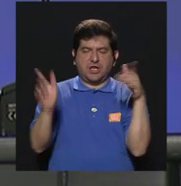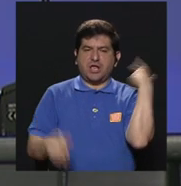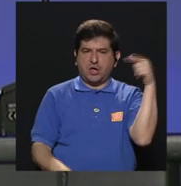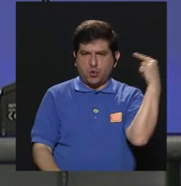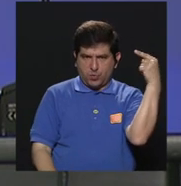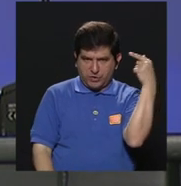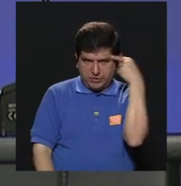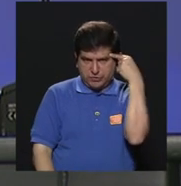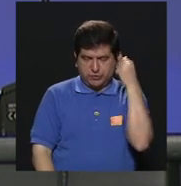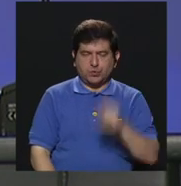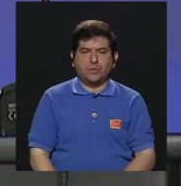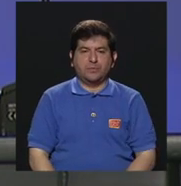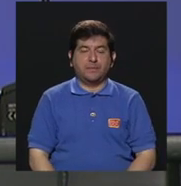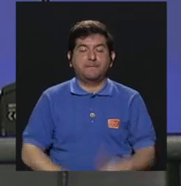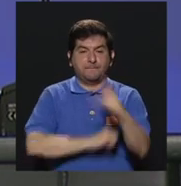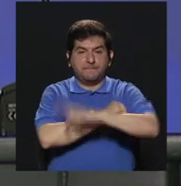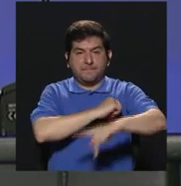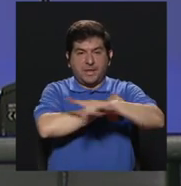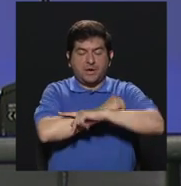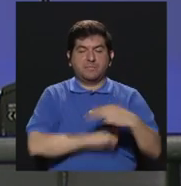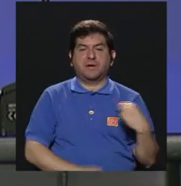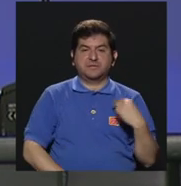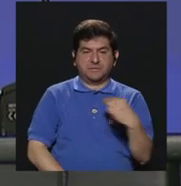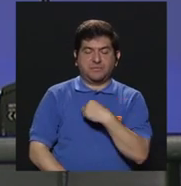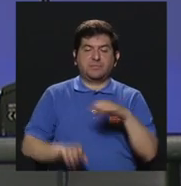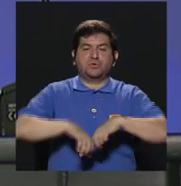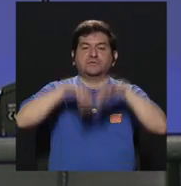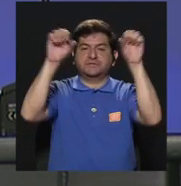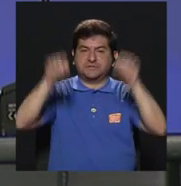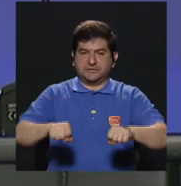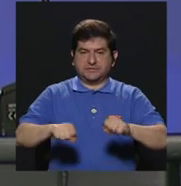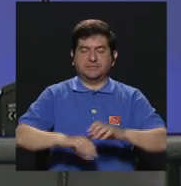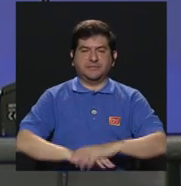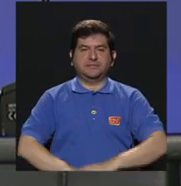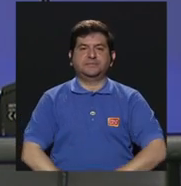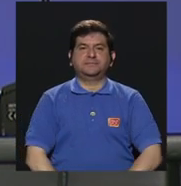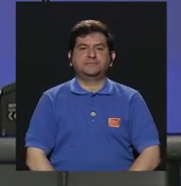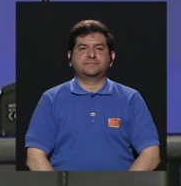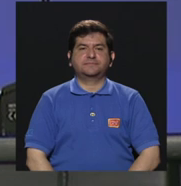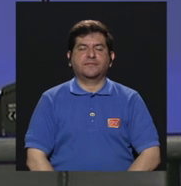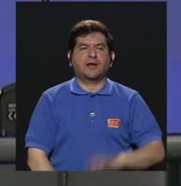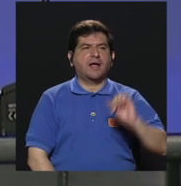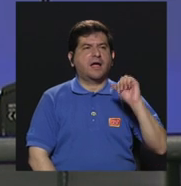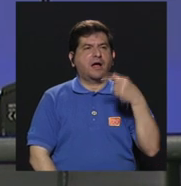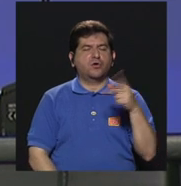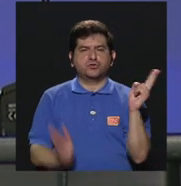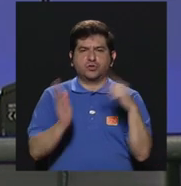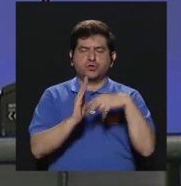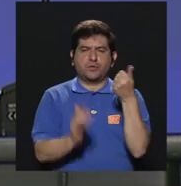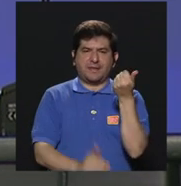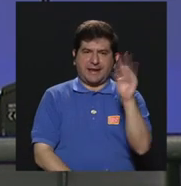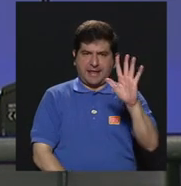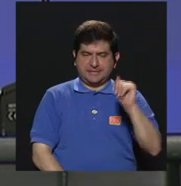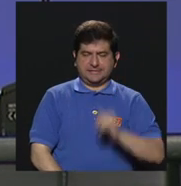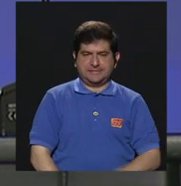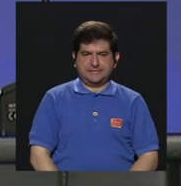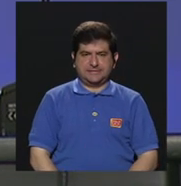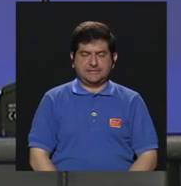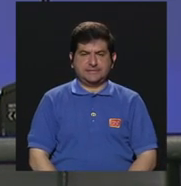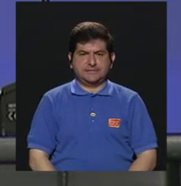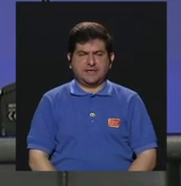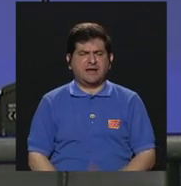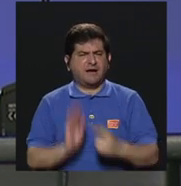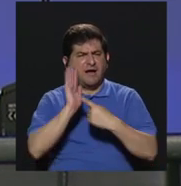Gobernación de los países que conforman el sistema. En agosto de 2015, le expresamos